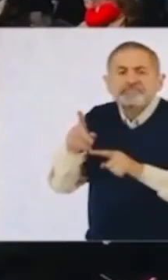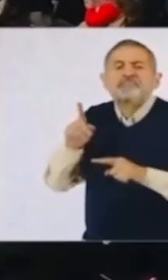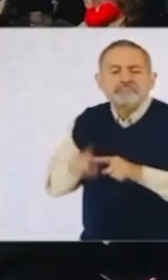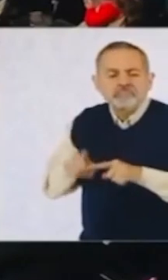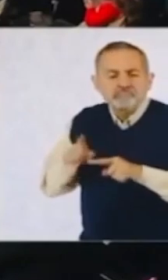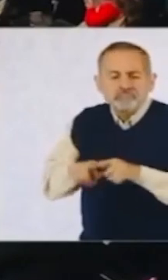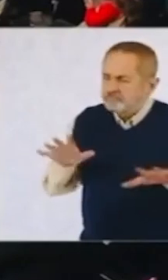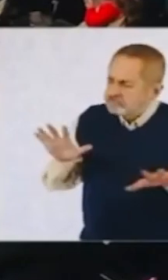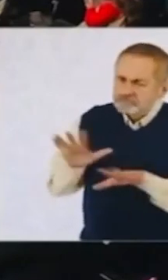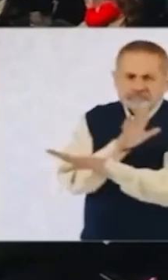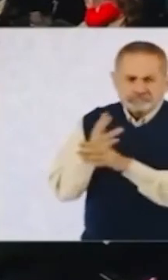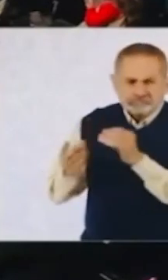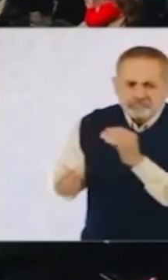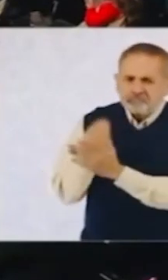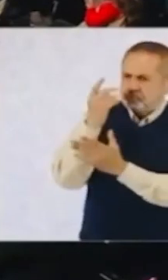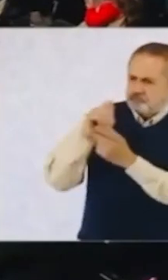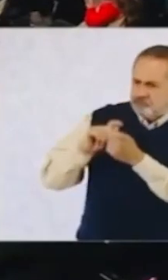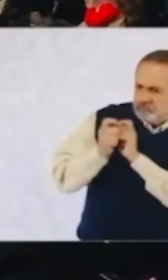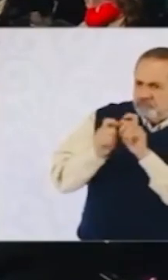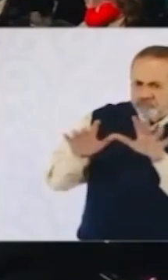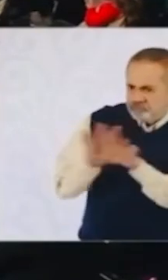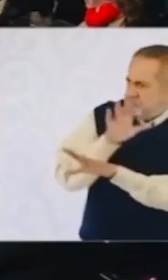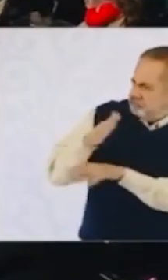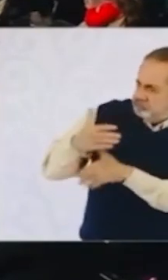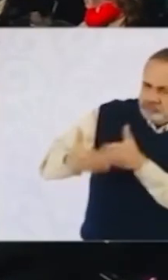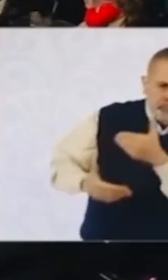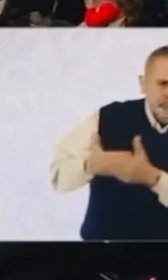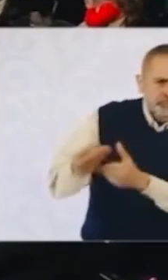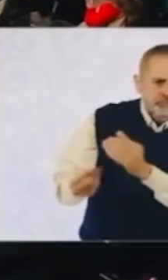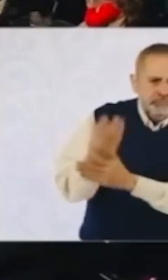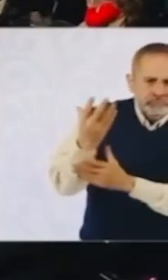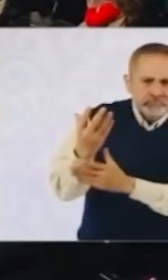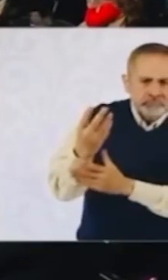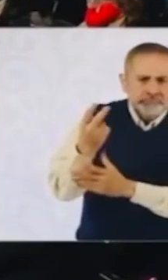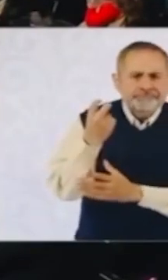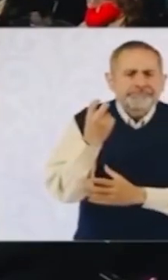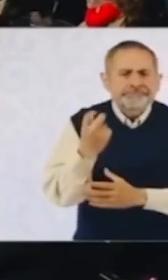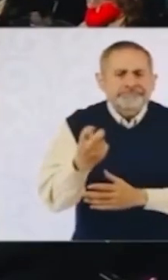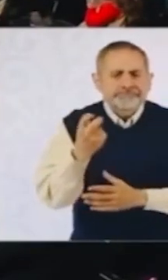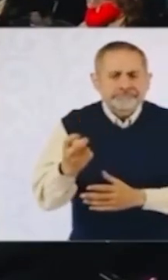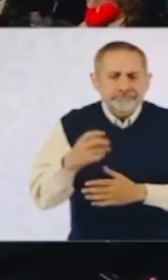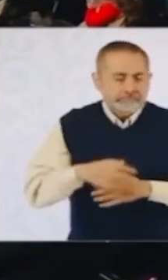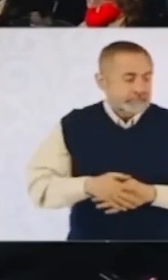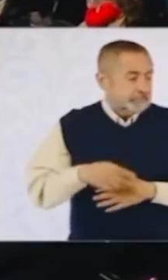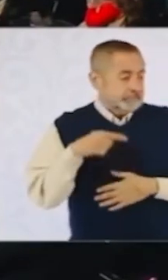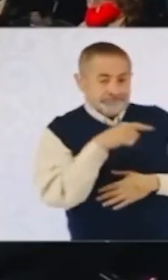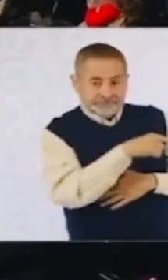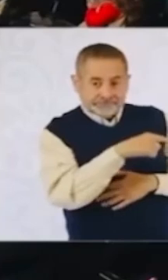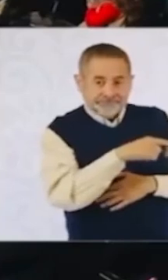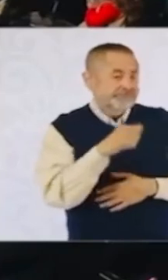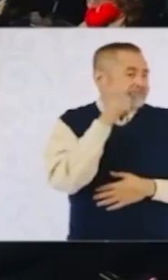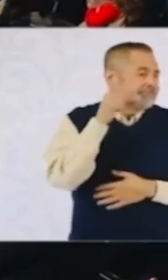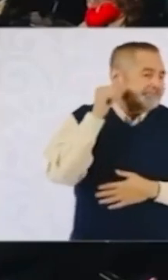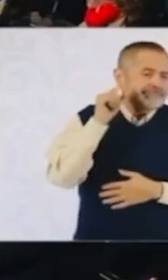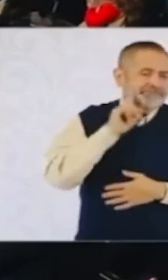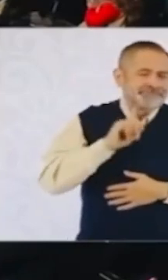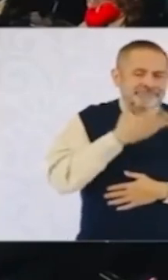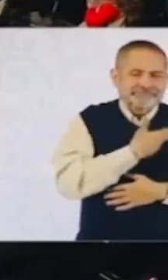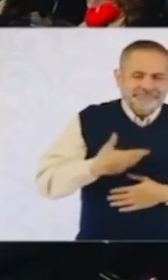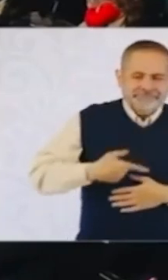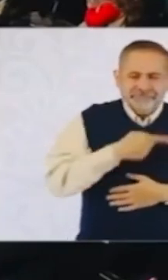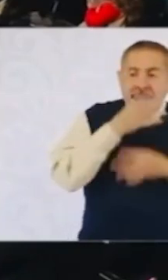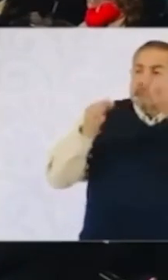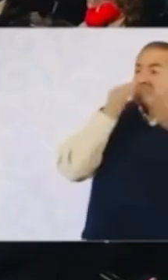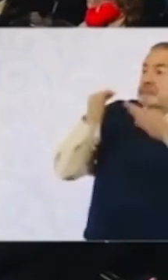va a representar menos autonomía, se refiere a la reforma judicial, que no va a haber Estado de Derecho. Es todo lo contrario, dijo la